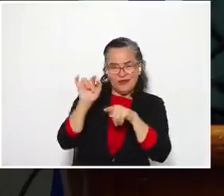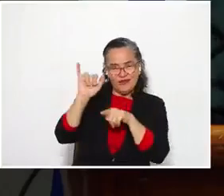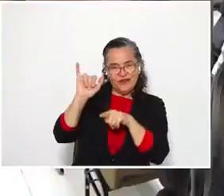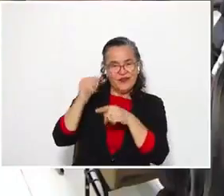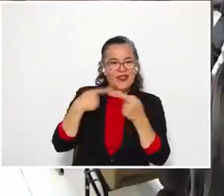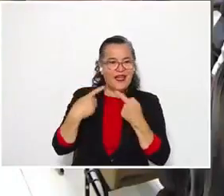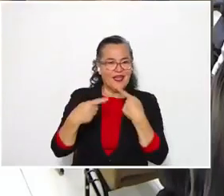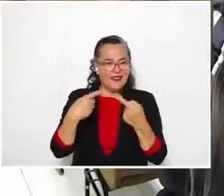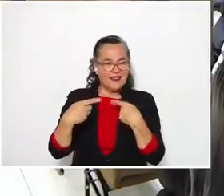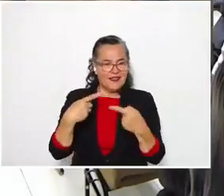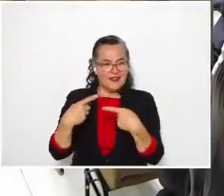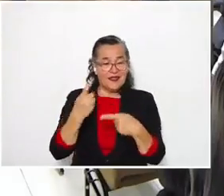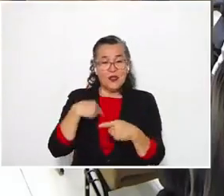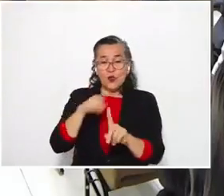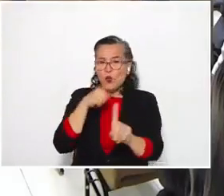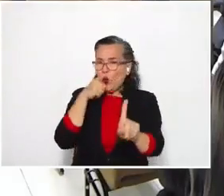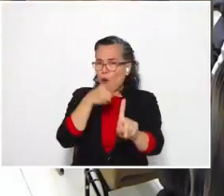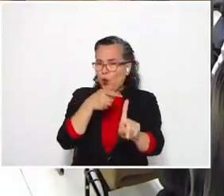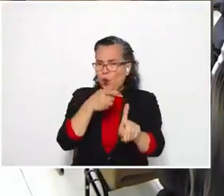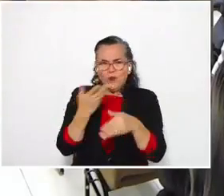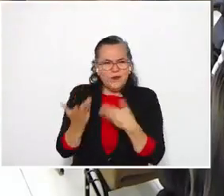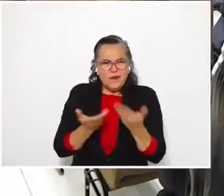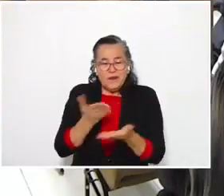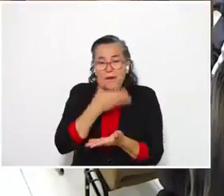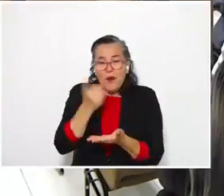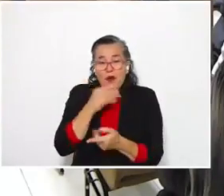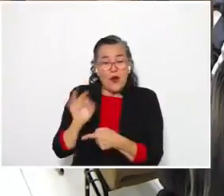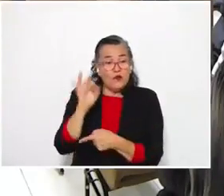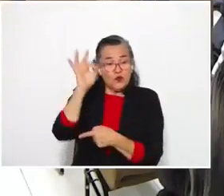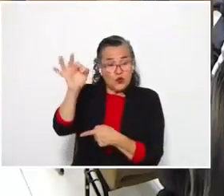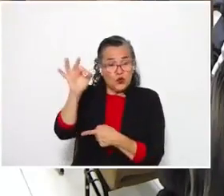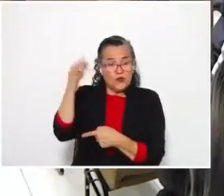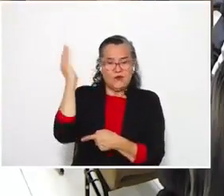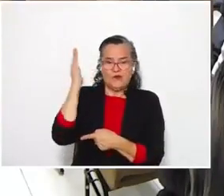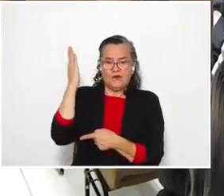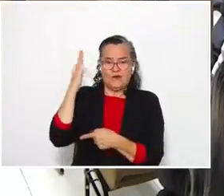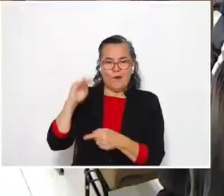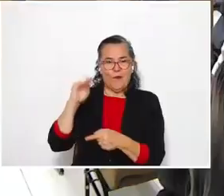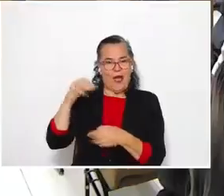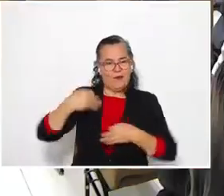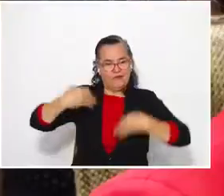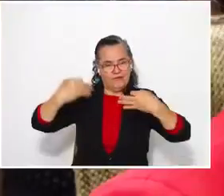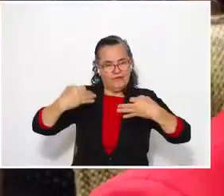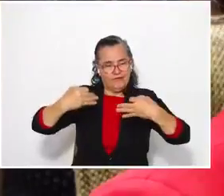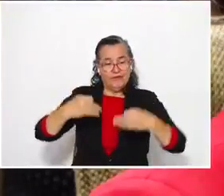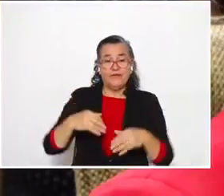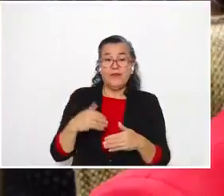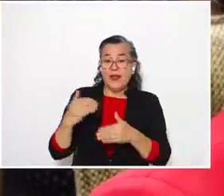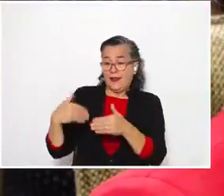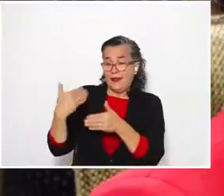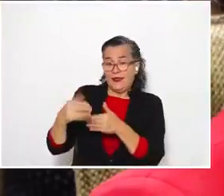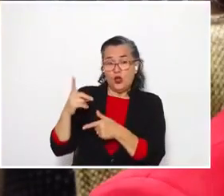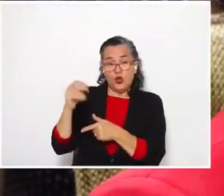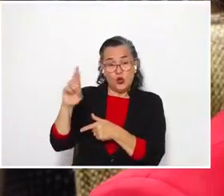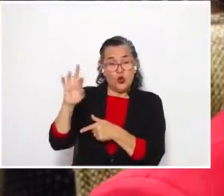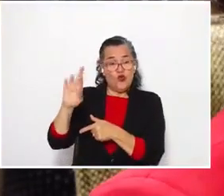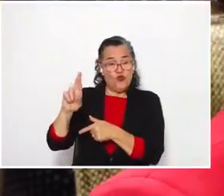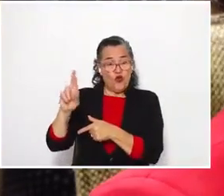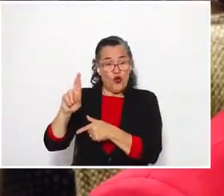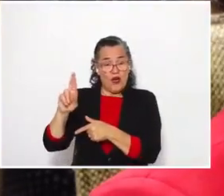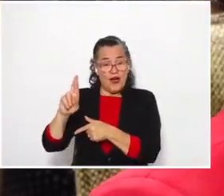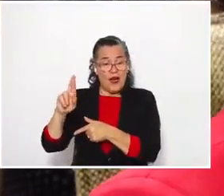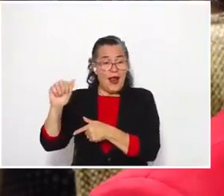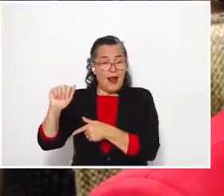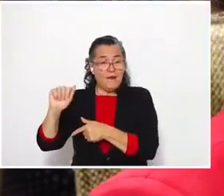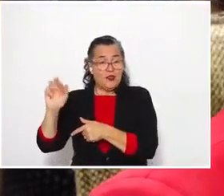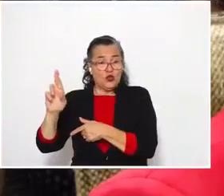chat. Nuestro objetivo es mejorar las futuras conferencias magistrales. Acto seguido, el doctor Ronald